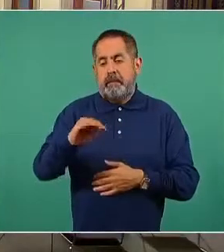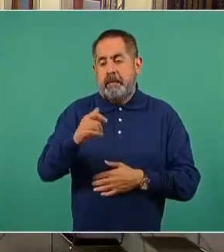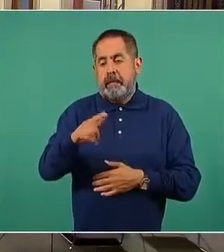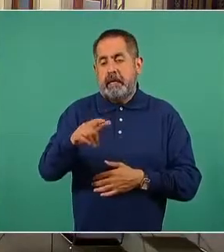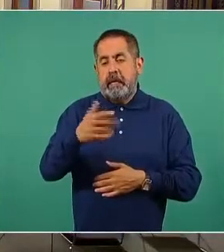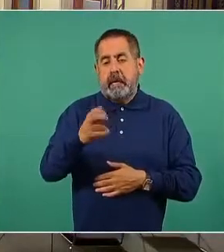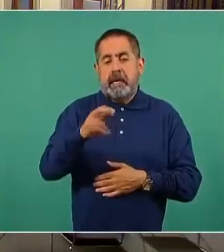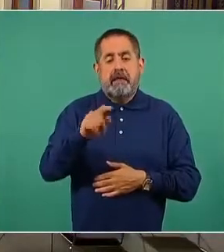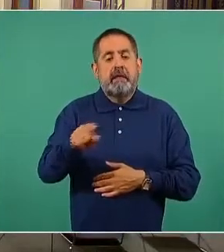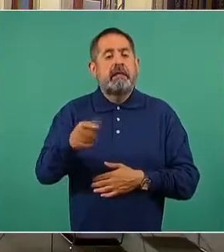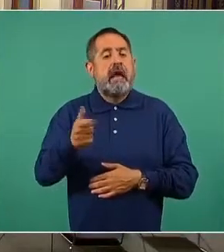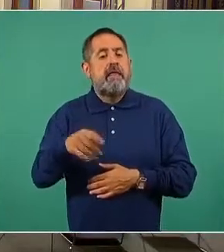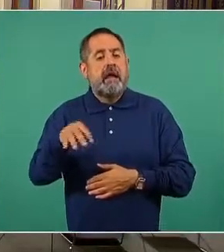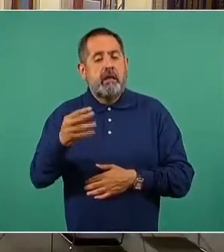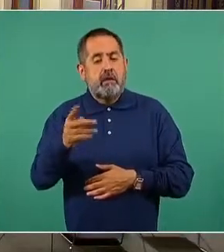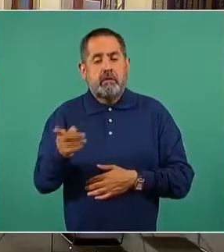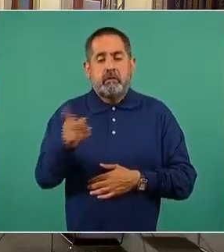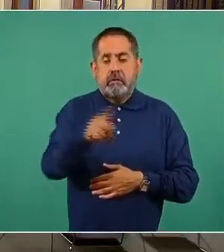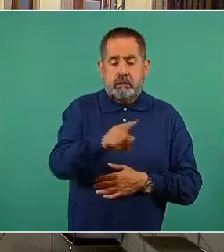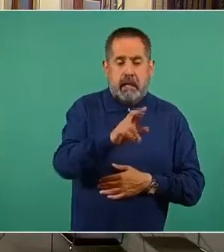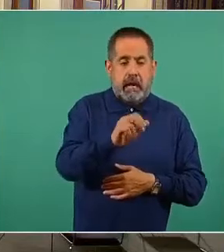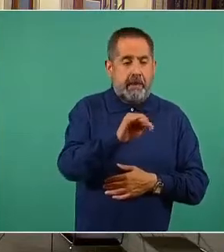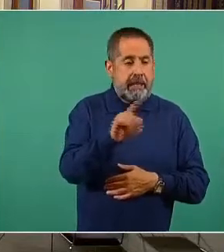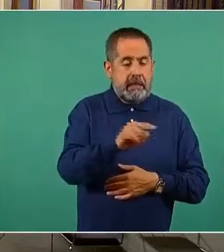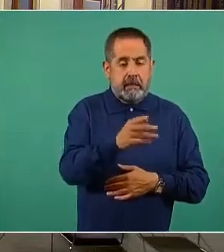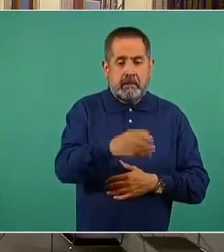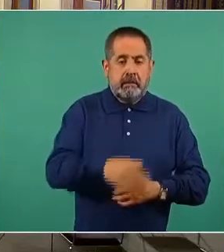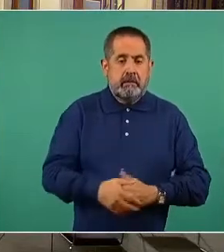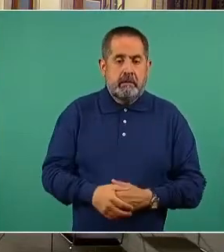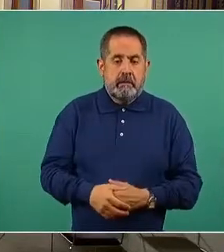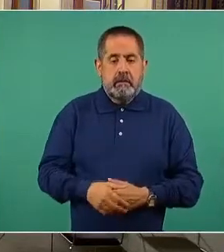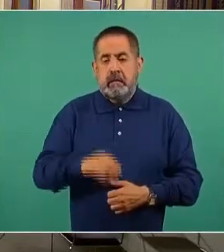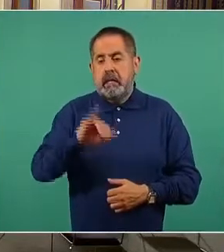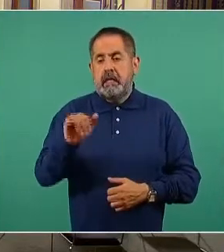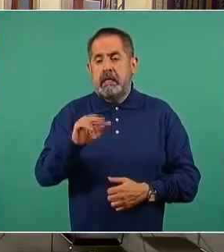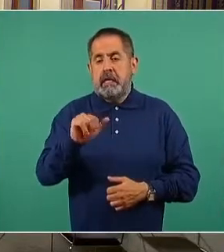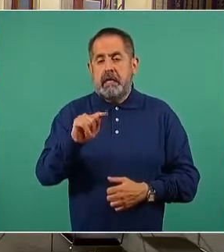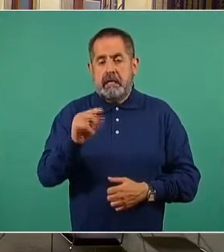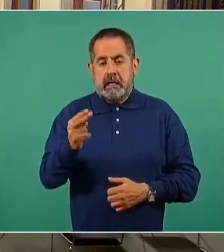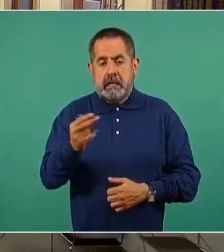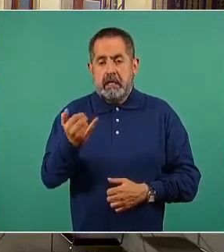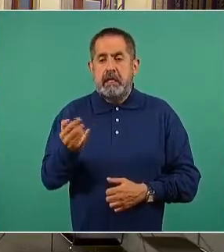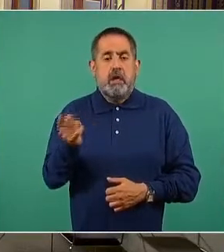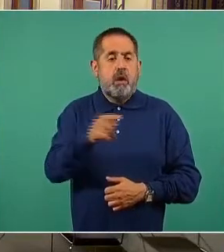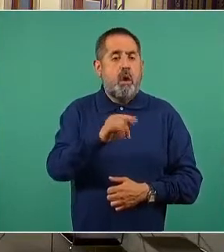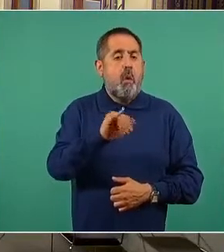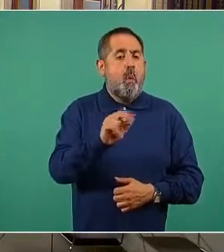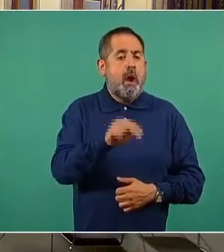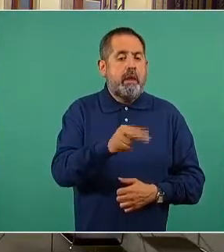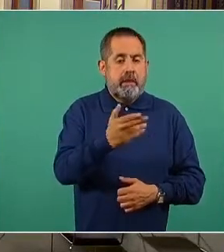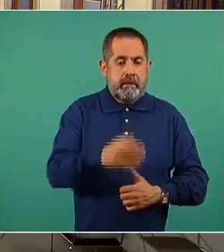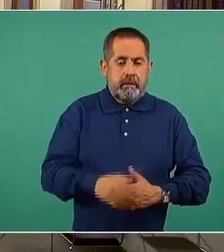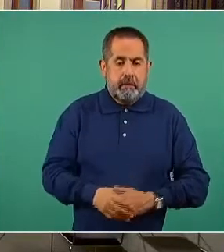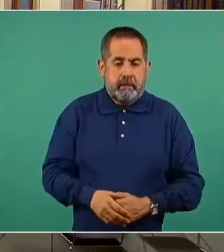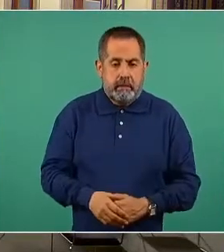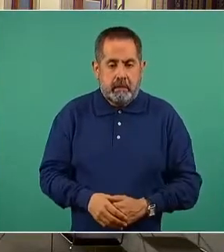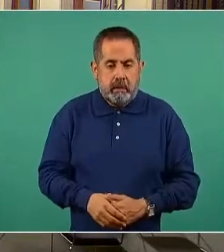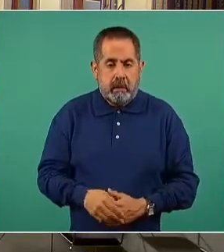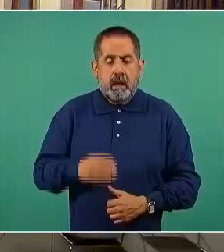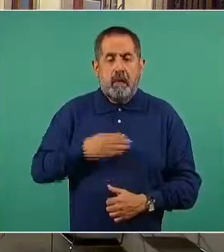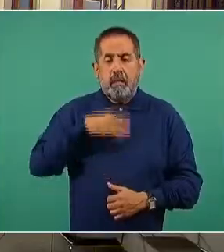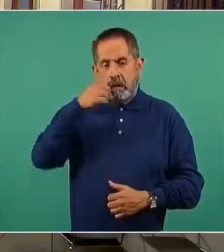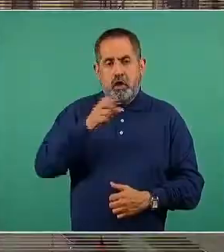Hernández, de Canal 14, Penilei Ramírez, Janet y Juan Hernández. Buenas noches,